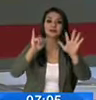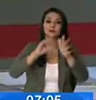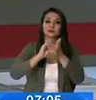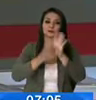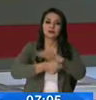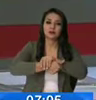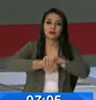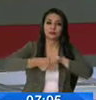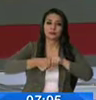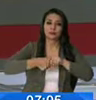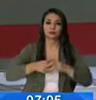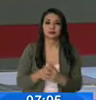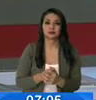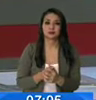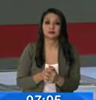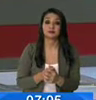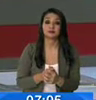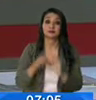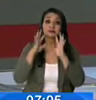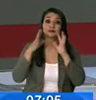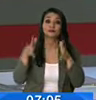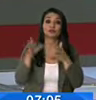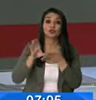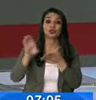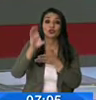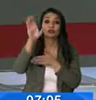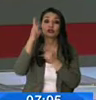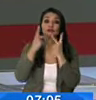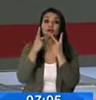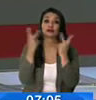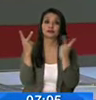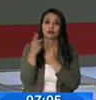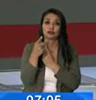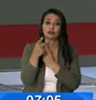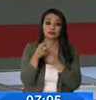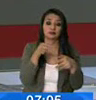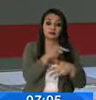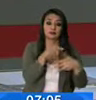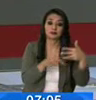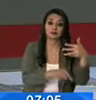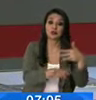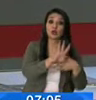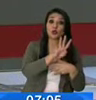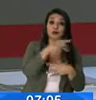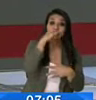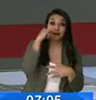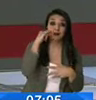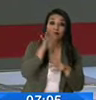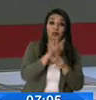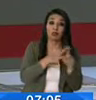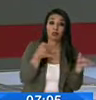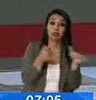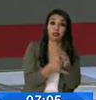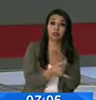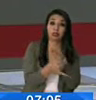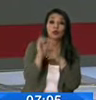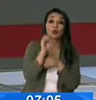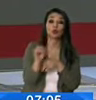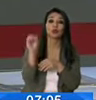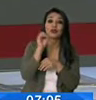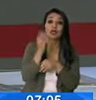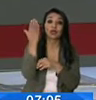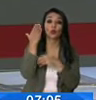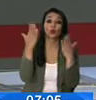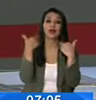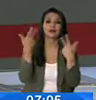se llaman a juicio a los profesores de un colegio fiscal acusados de violar a 4 menores de edad en octubre del año pasado. Esto pasó en Guayaquil.